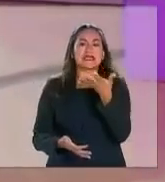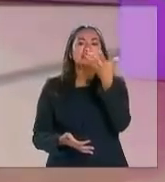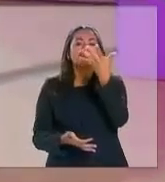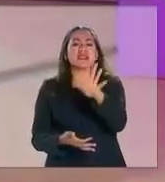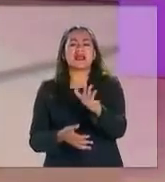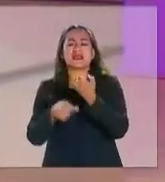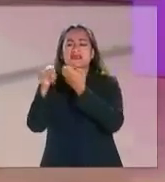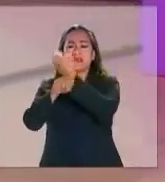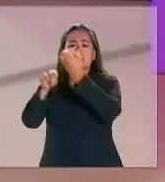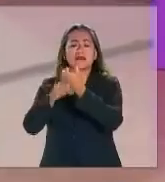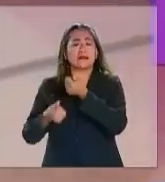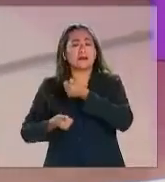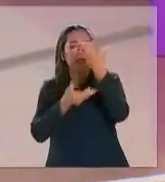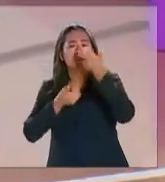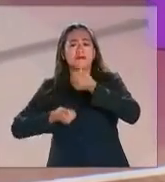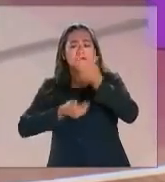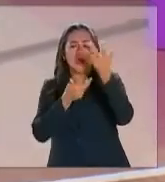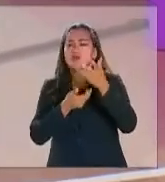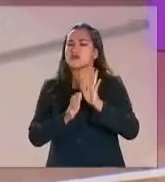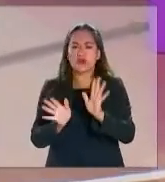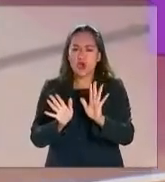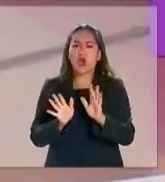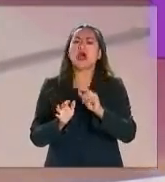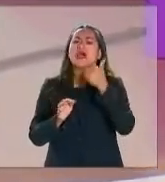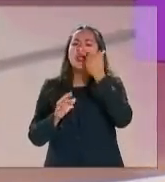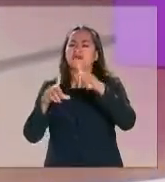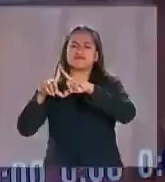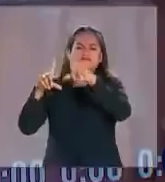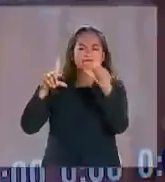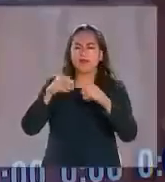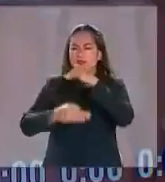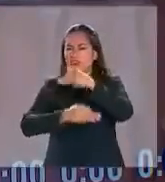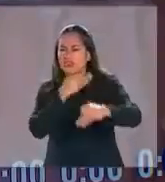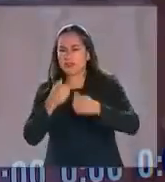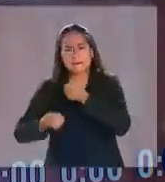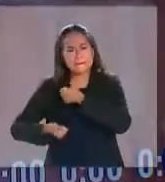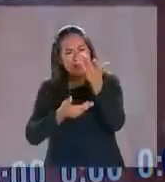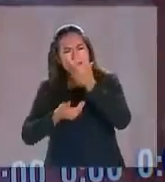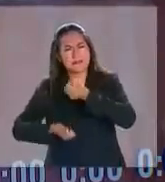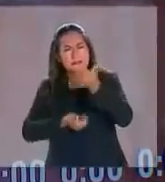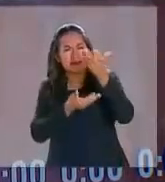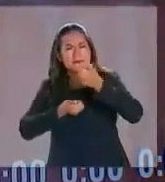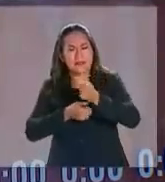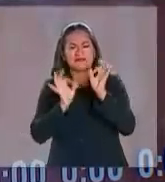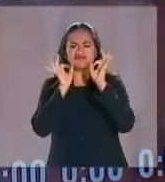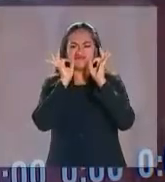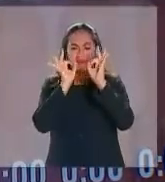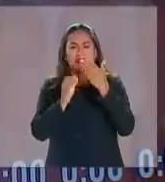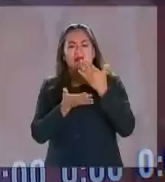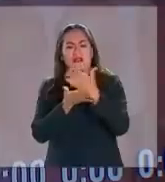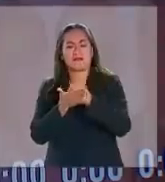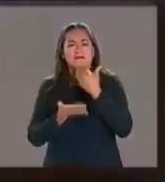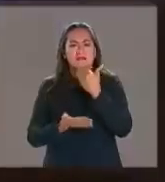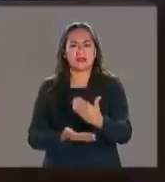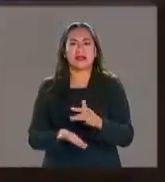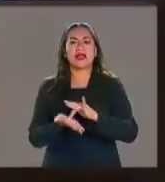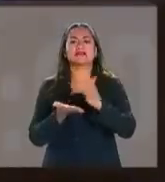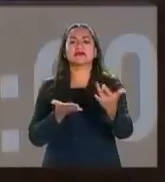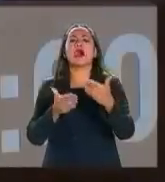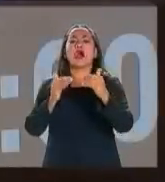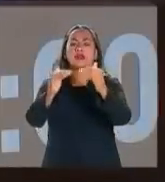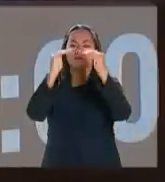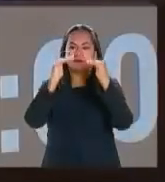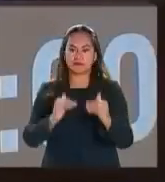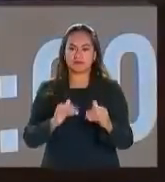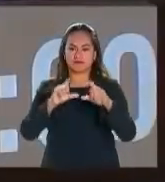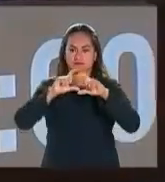exportaciones queremos que todo el país se integre muchas gracias candidatos anaya vamos a pasar al siguiente segmento león